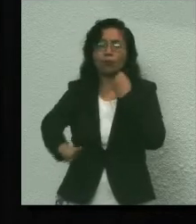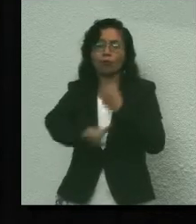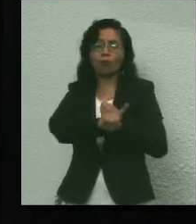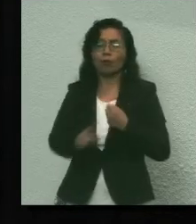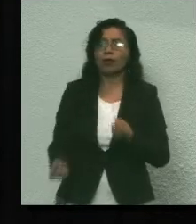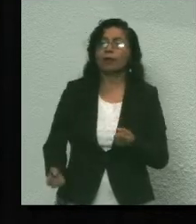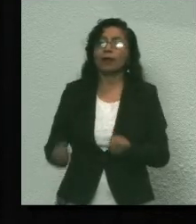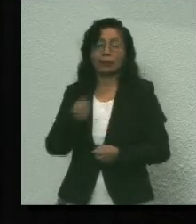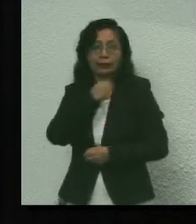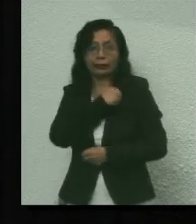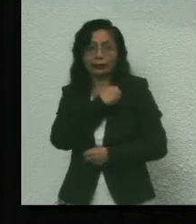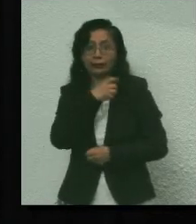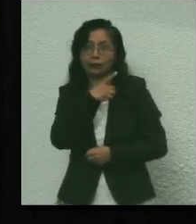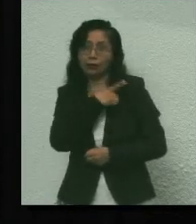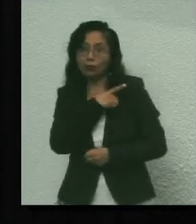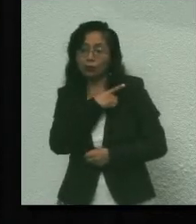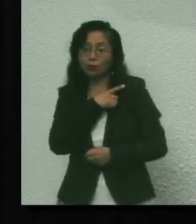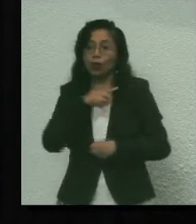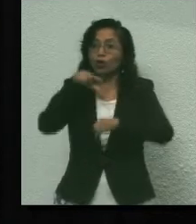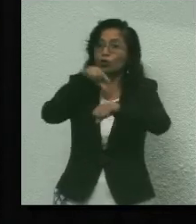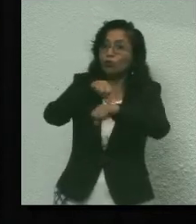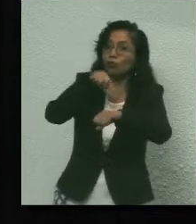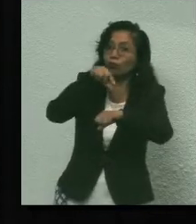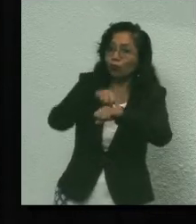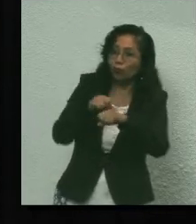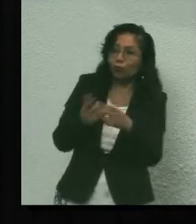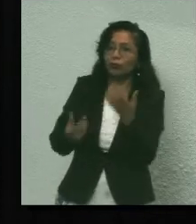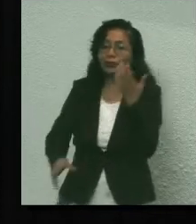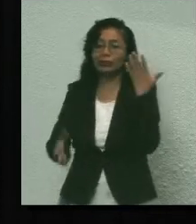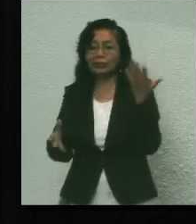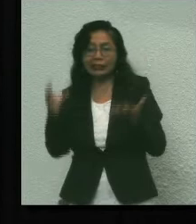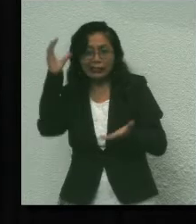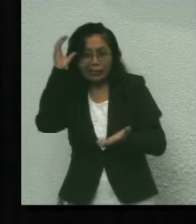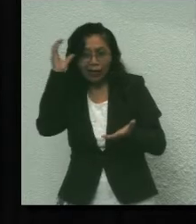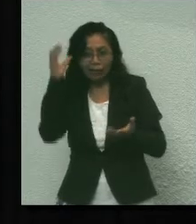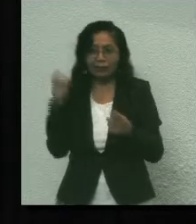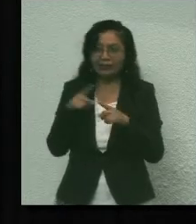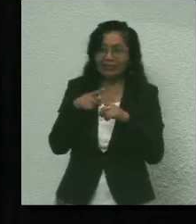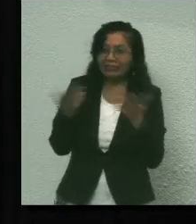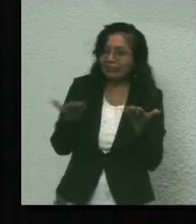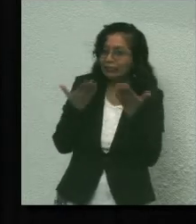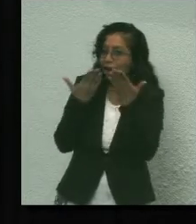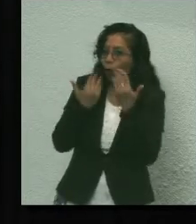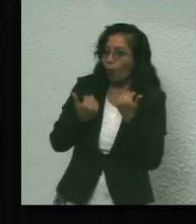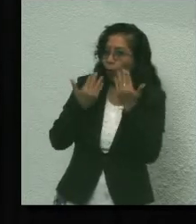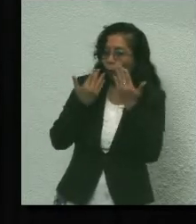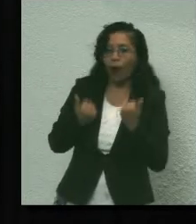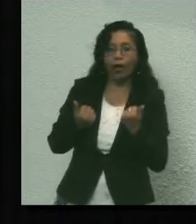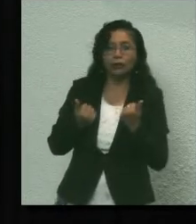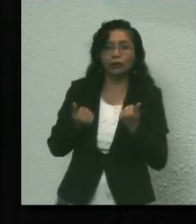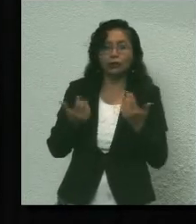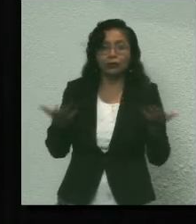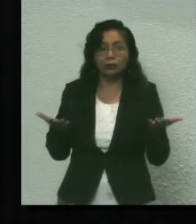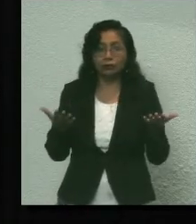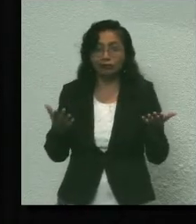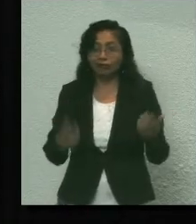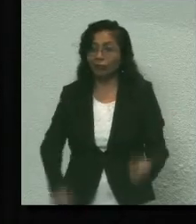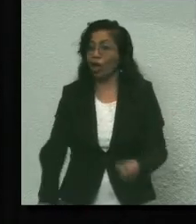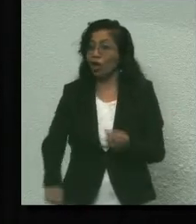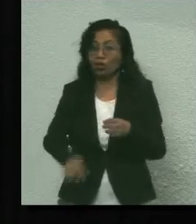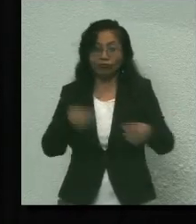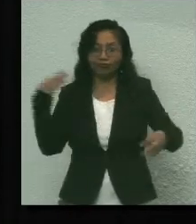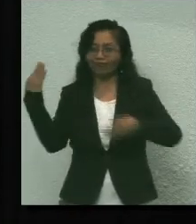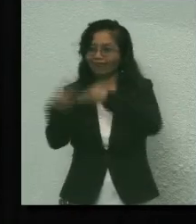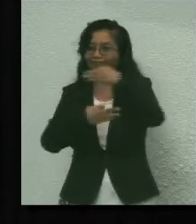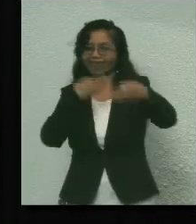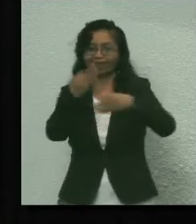infraestructura personal e insumos para enfrentar no sólo éste sino todos los problemas de salud